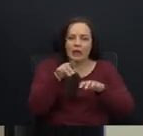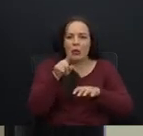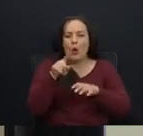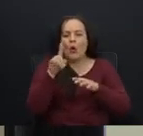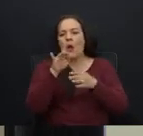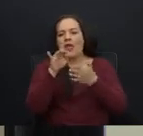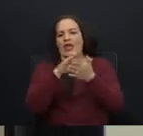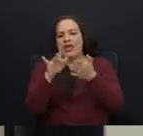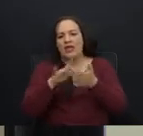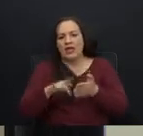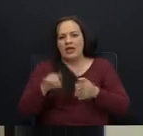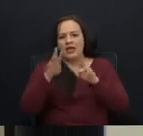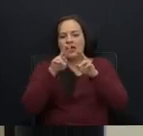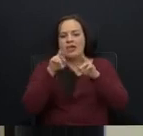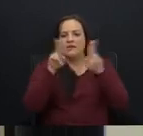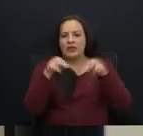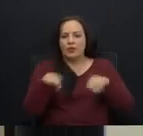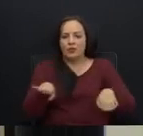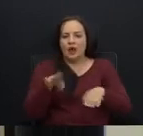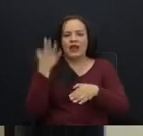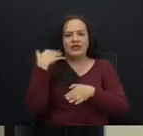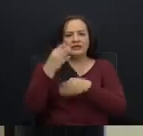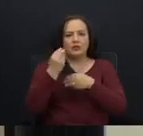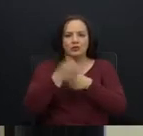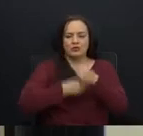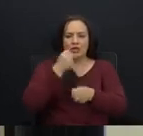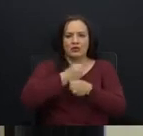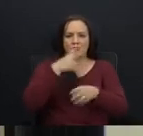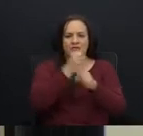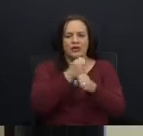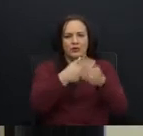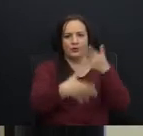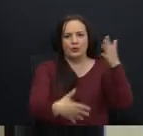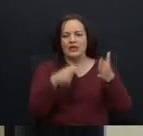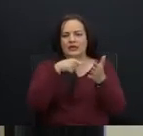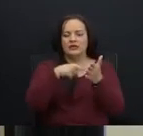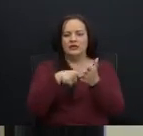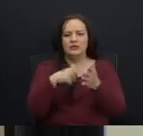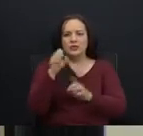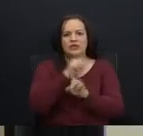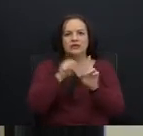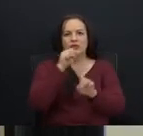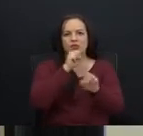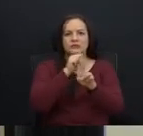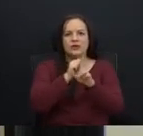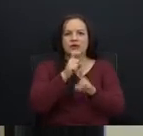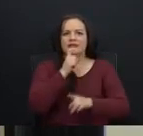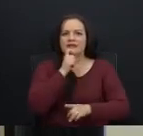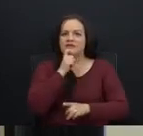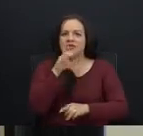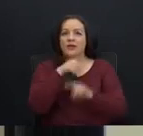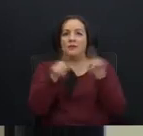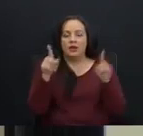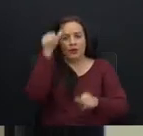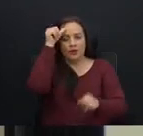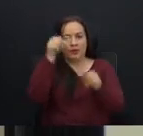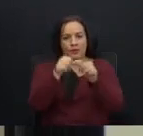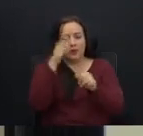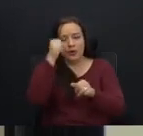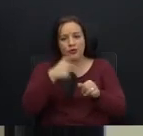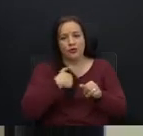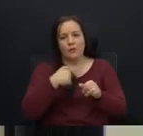cosas más que hicieron hace muchos años que yo me fuera de ahí porque aquello era abrumador. Pero la segunda cosa por la que recordé por qué me había ido